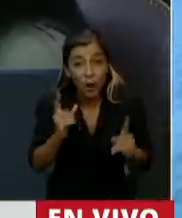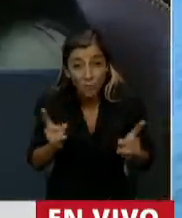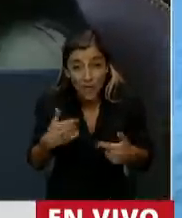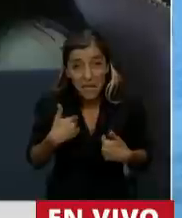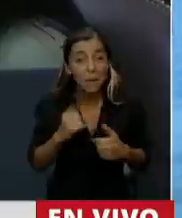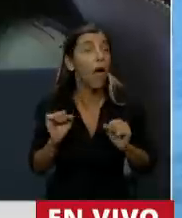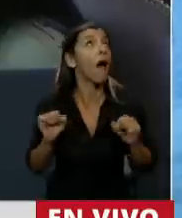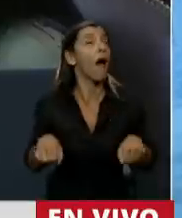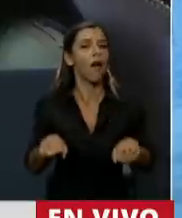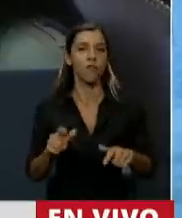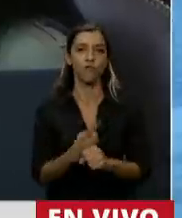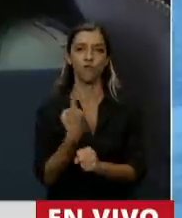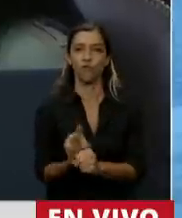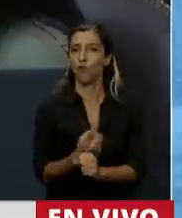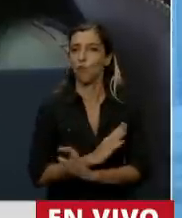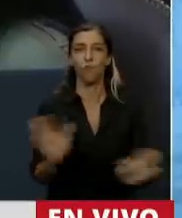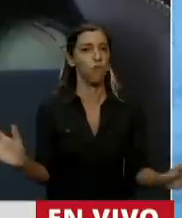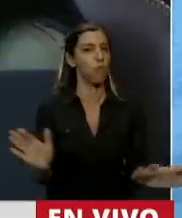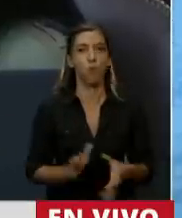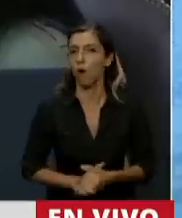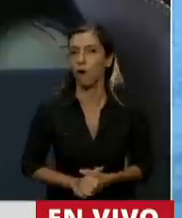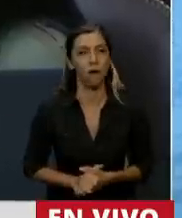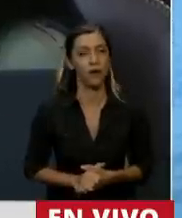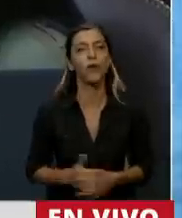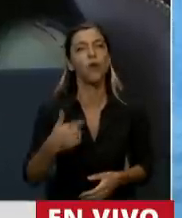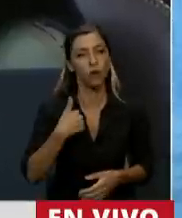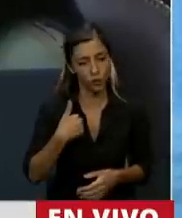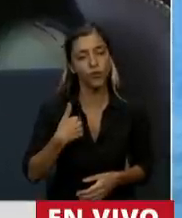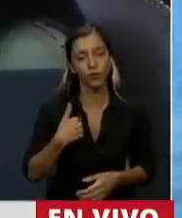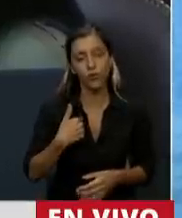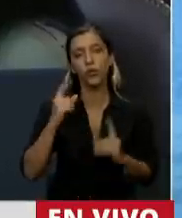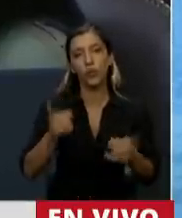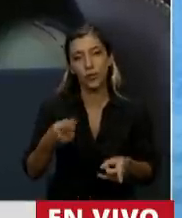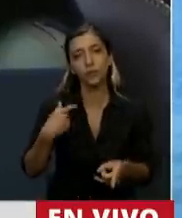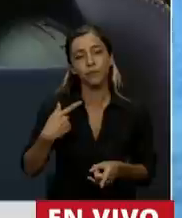coincidiendo en todo con el teólogo Leonardo Boff, sostengo que